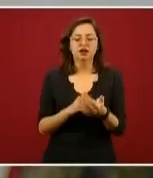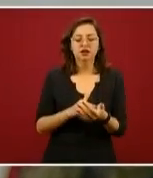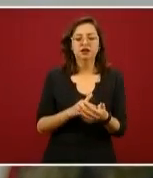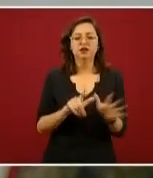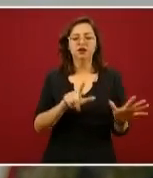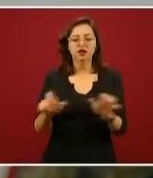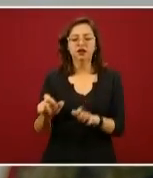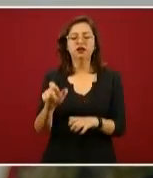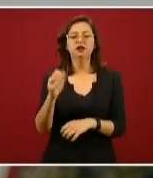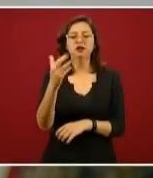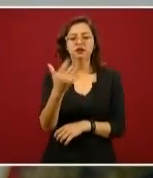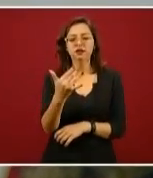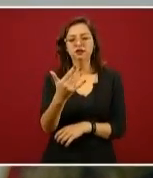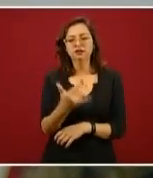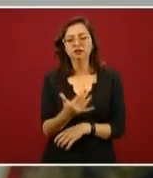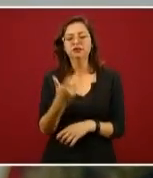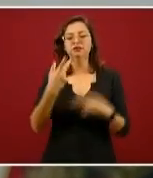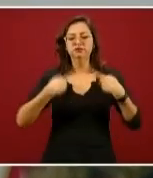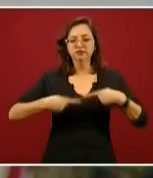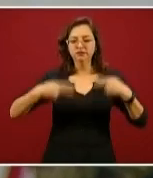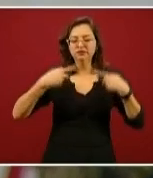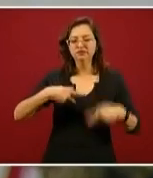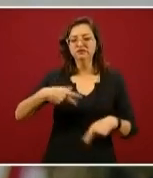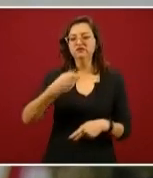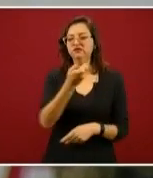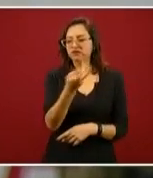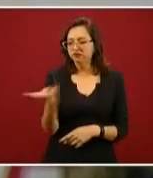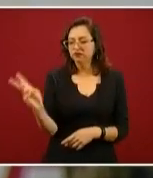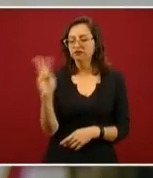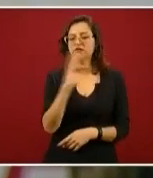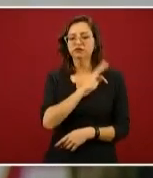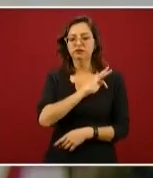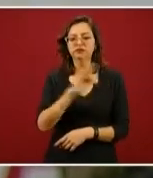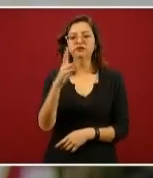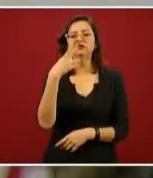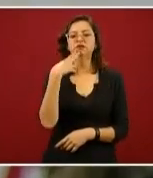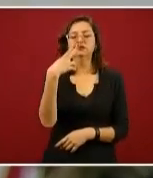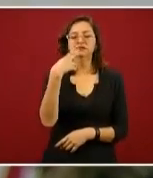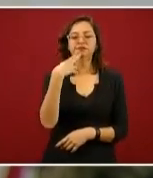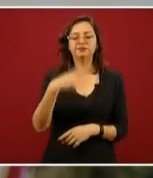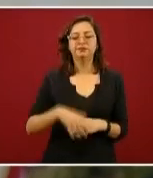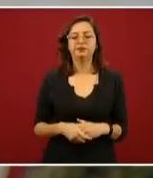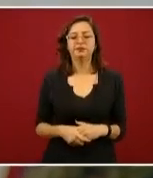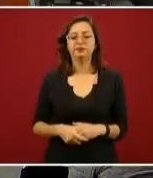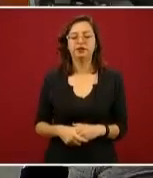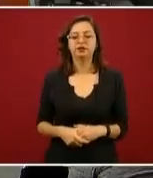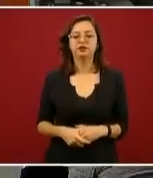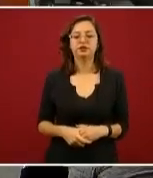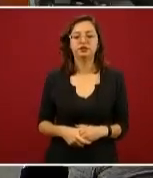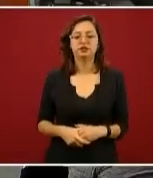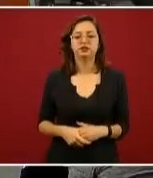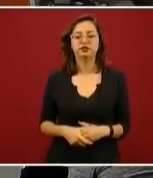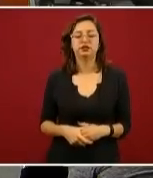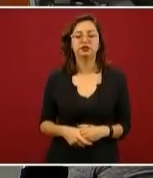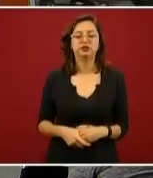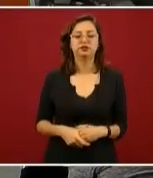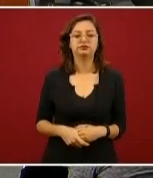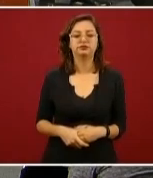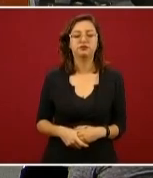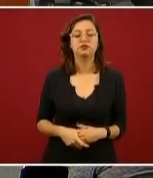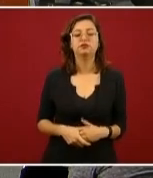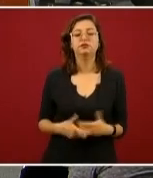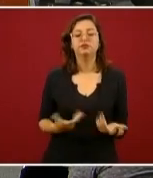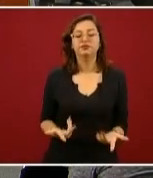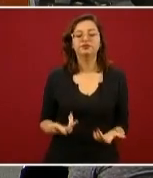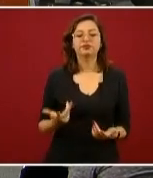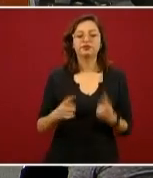16,750 hombres que podemos emplear de nuestra estructura para atender esta emergencia. En transportes aéreos